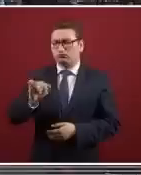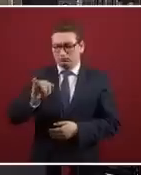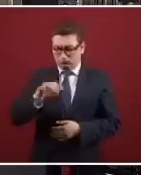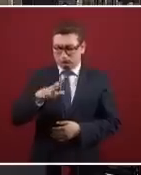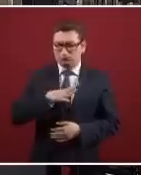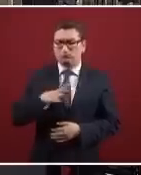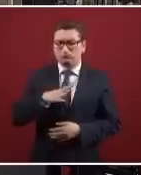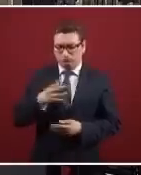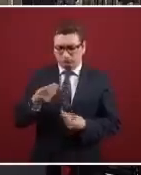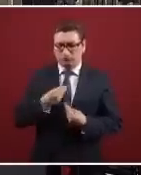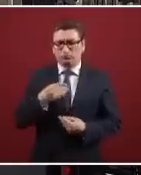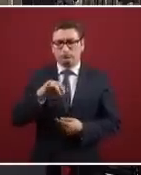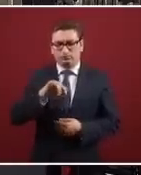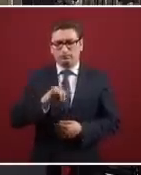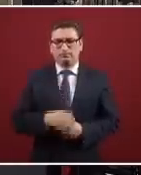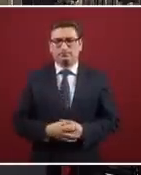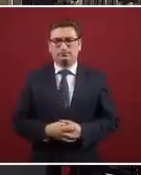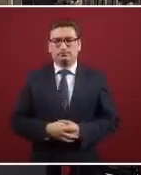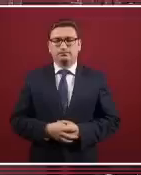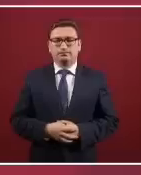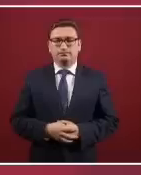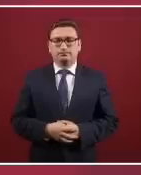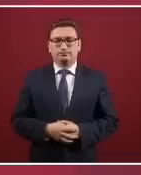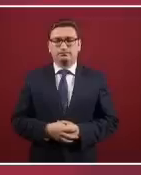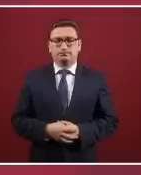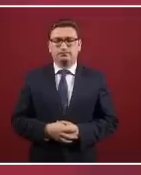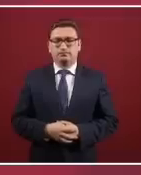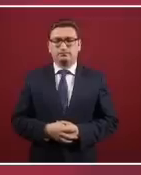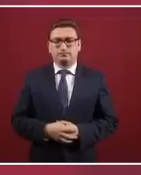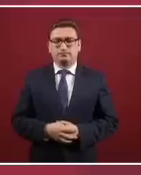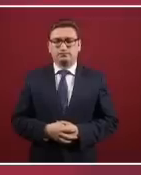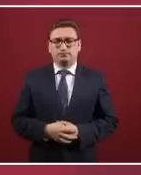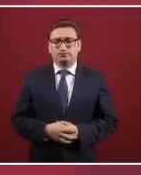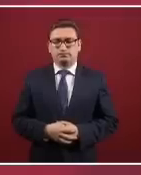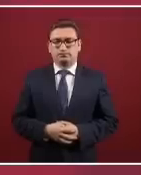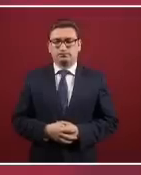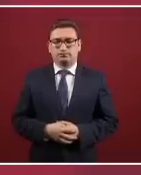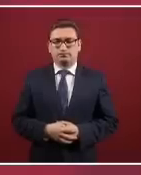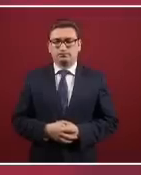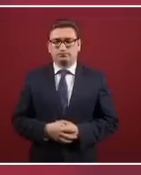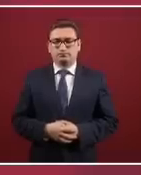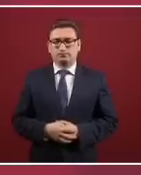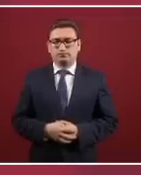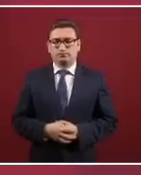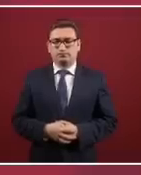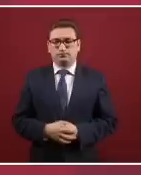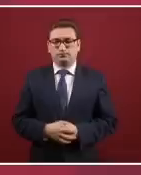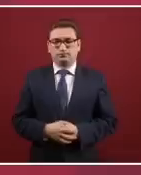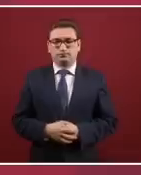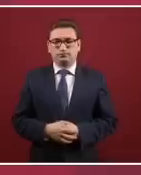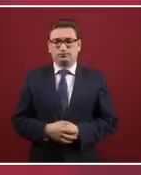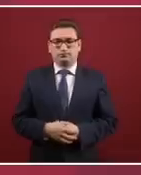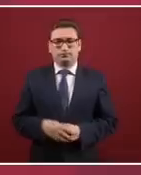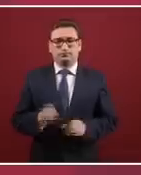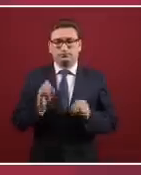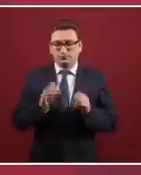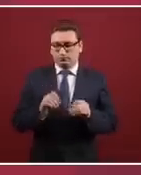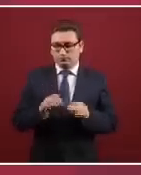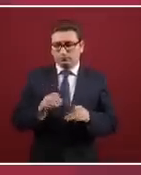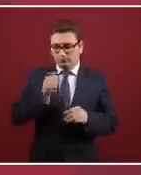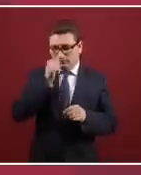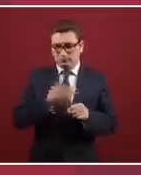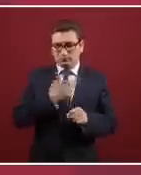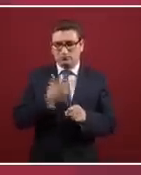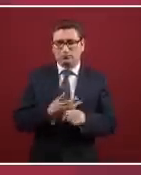la oficina de la Función Pública, la Secretaría de la